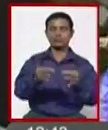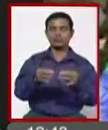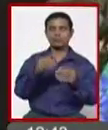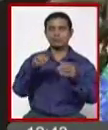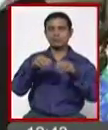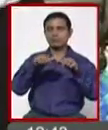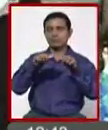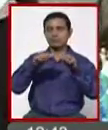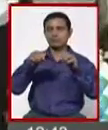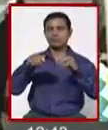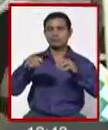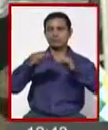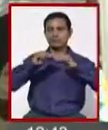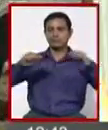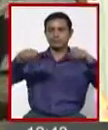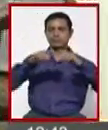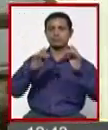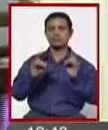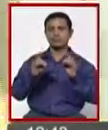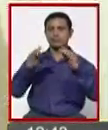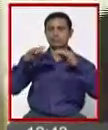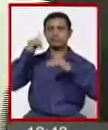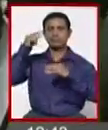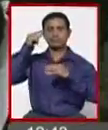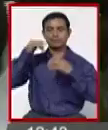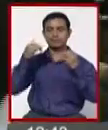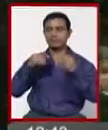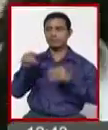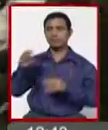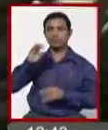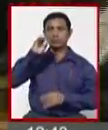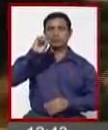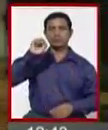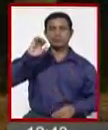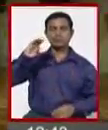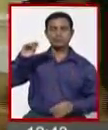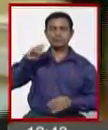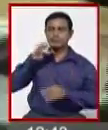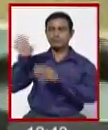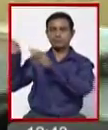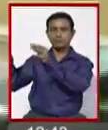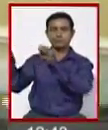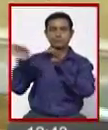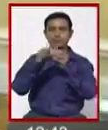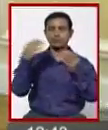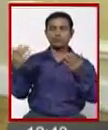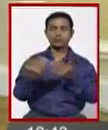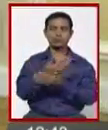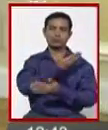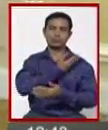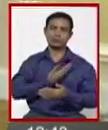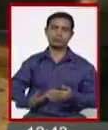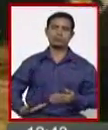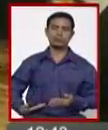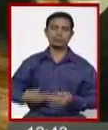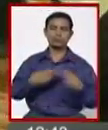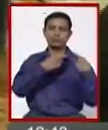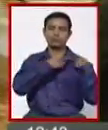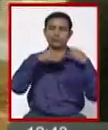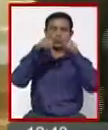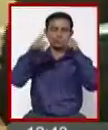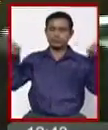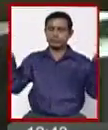En un acto en el Salón de los Espejos de Palacio de Gobierno, Óscar Javier Barriga Arteaga fue posesionado como el nuevo presidente ejecutivo